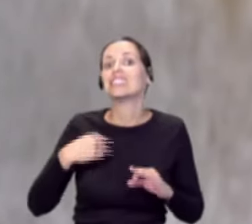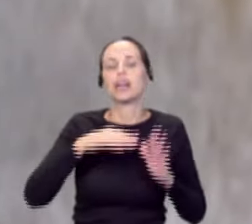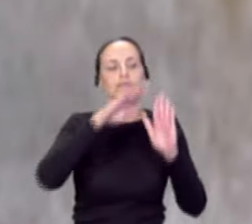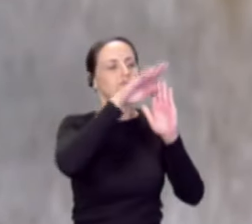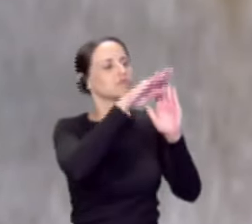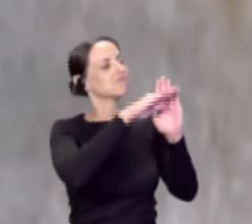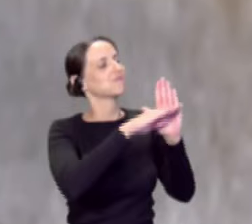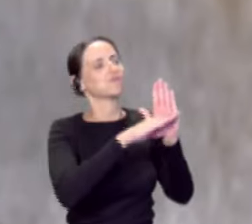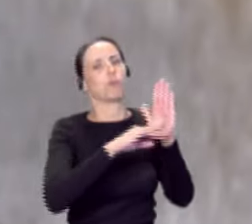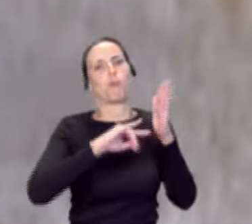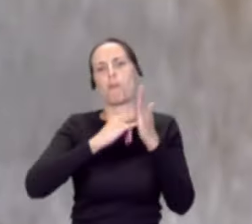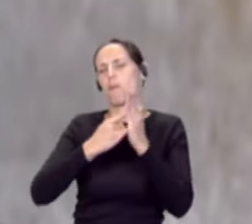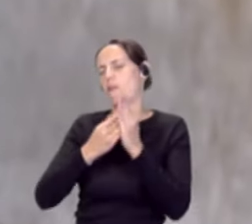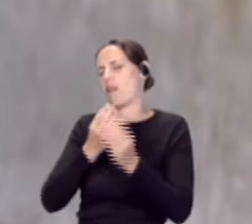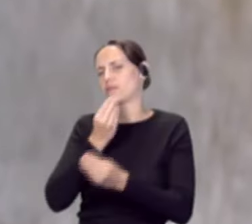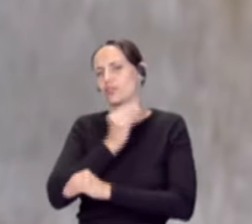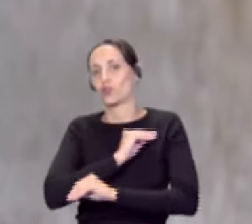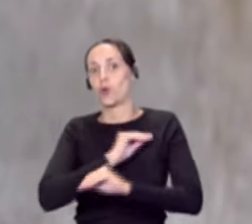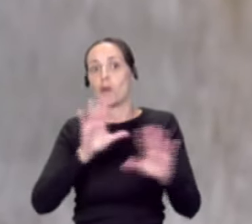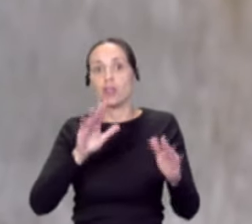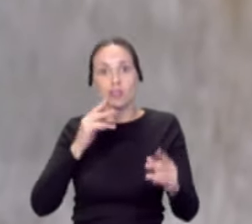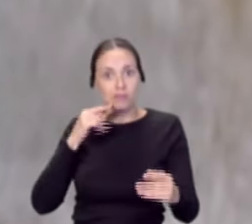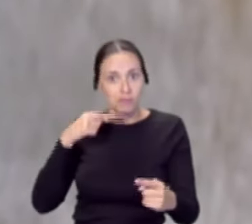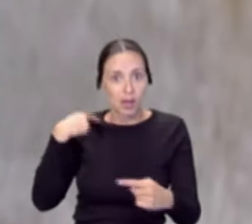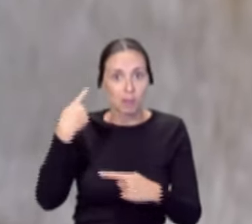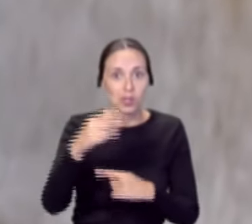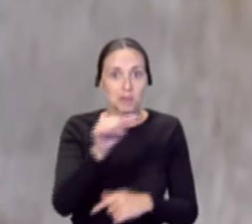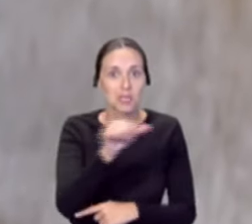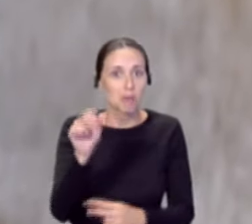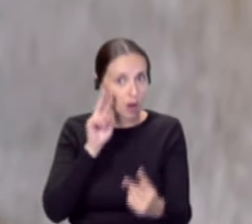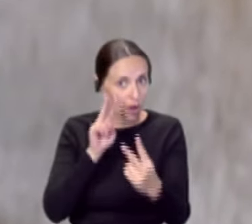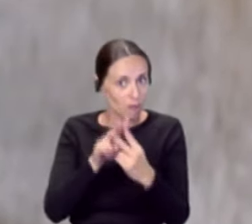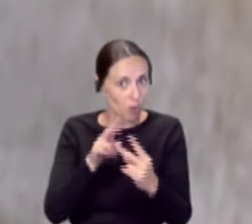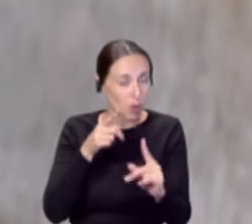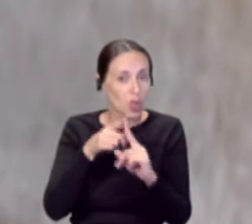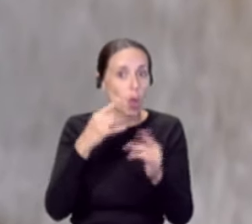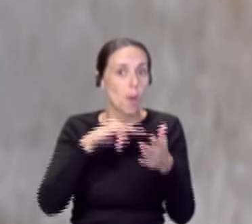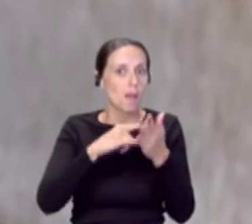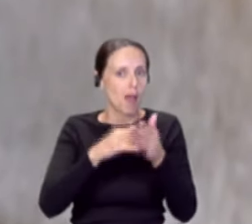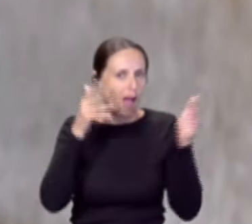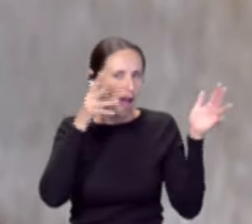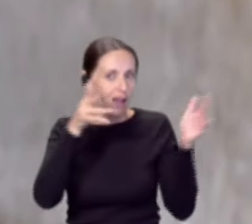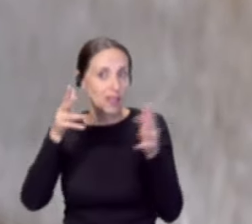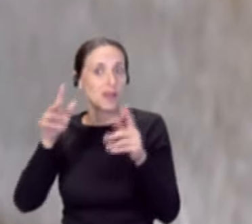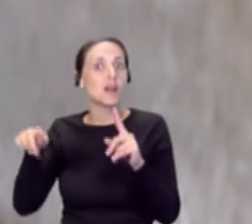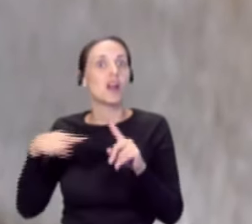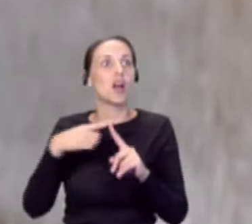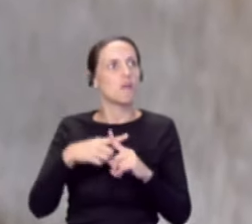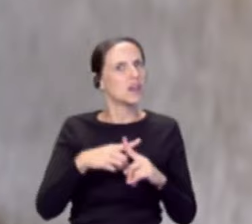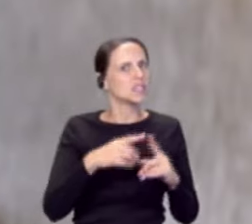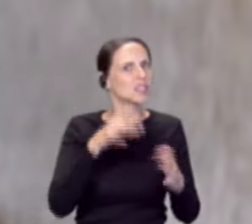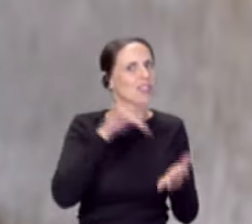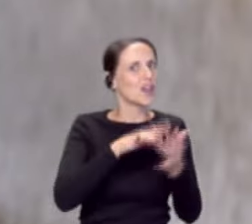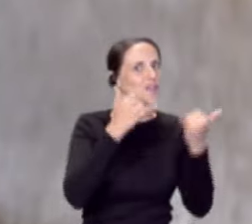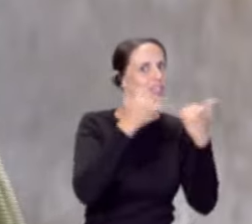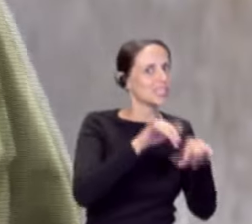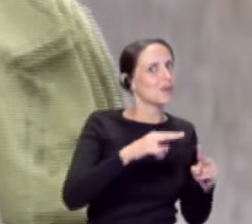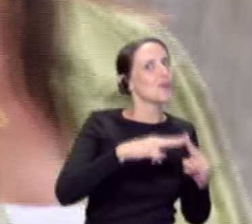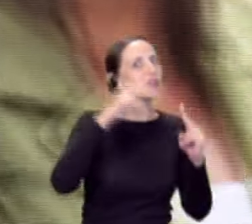de planazos. Nos vemos la próxima semana con nuevos planes que recomendar y además con festivo y puente de por medio.